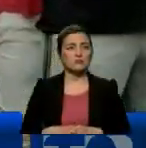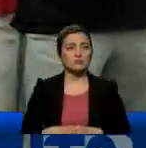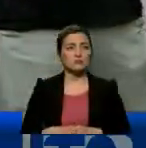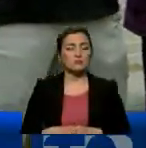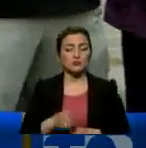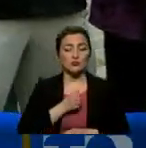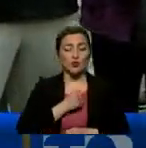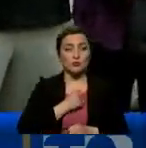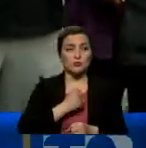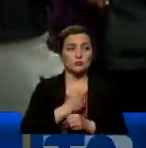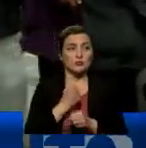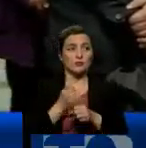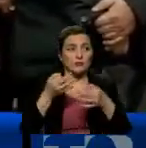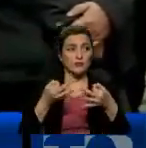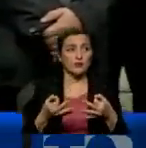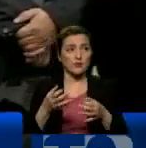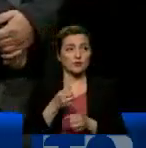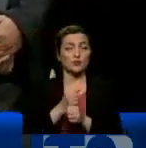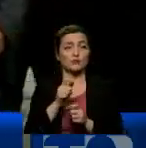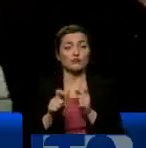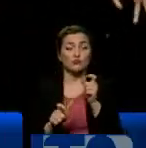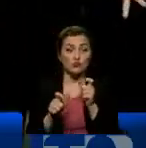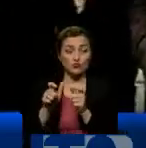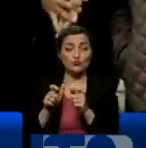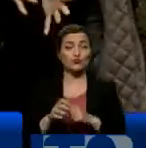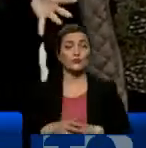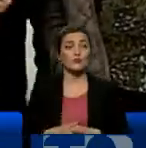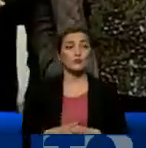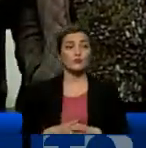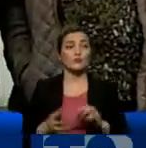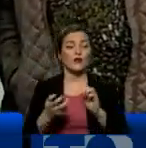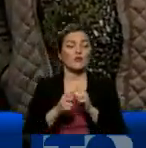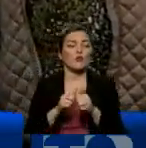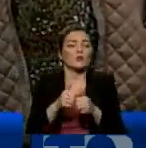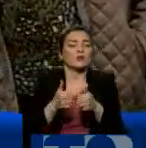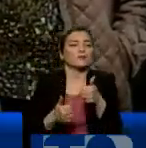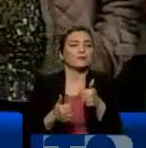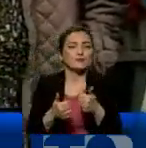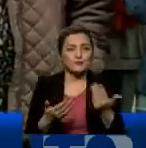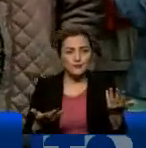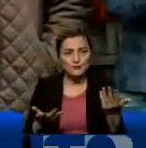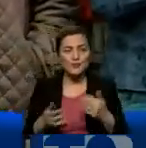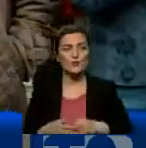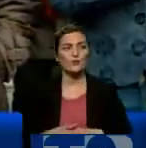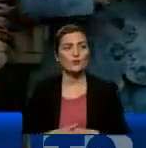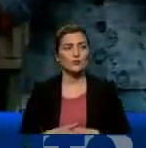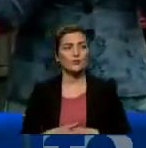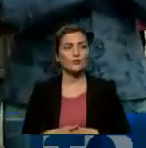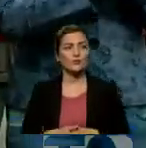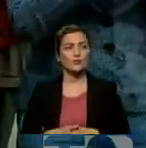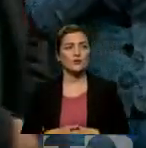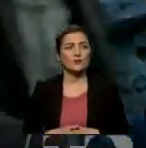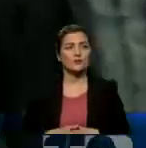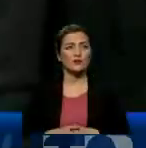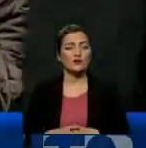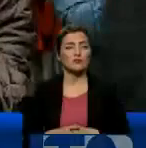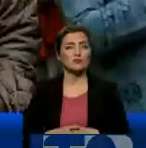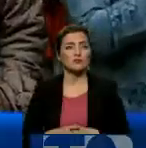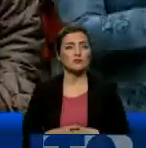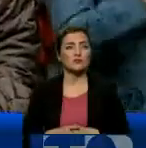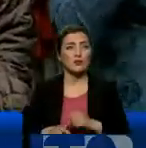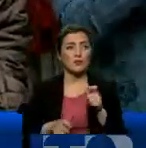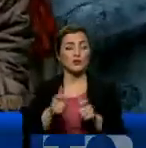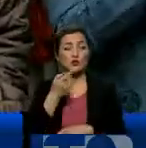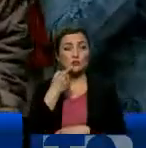cumplir con nuestra labor, ¿no?, de dar seguridad a las personas. El problema que tenemos aquí es que, como manifiestan